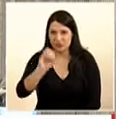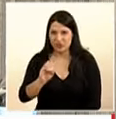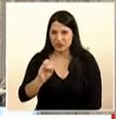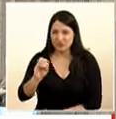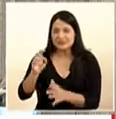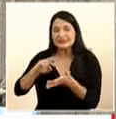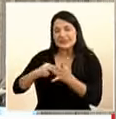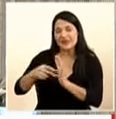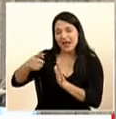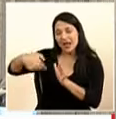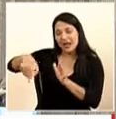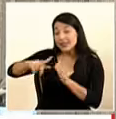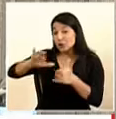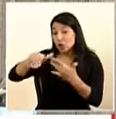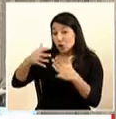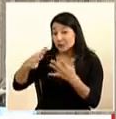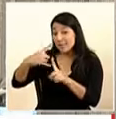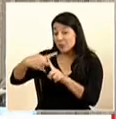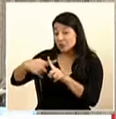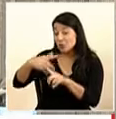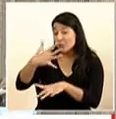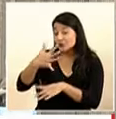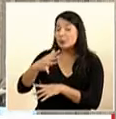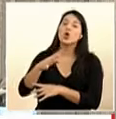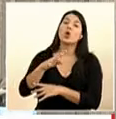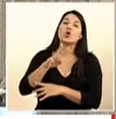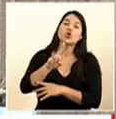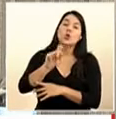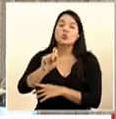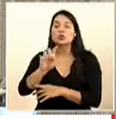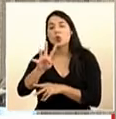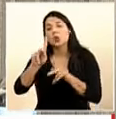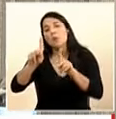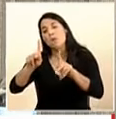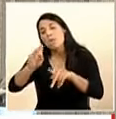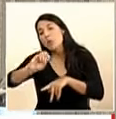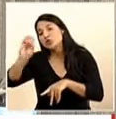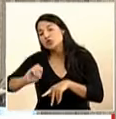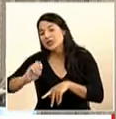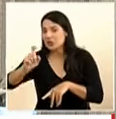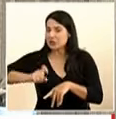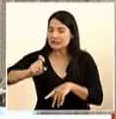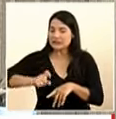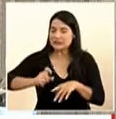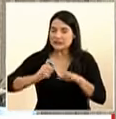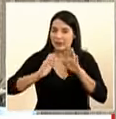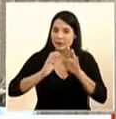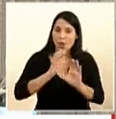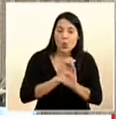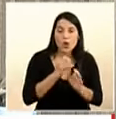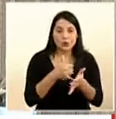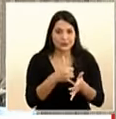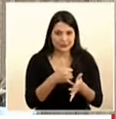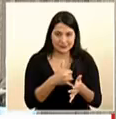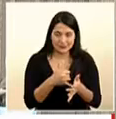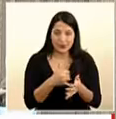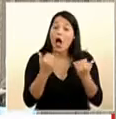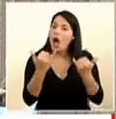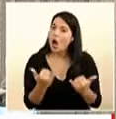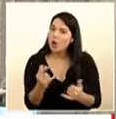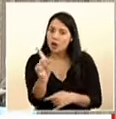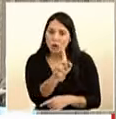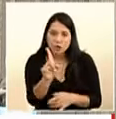intensivos y de los fallecidos que han sido dos estamos en el punto cinco por ciento de nuevo no quiere decir